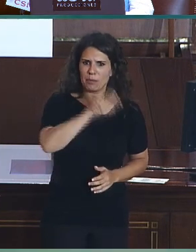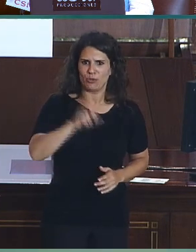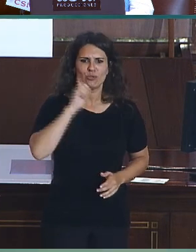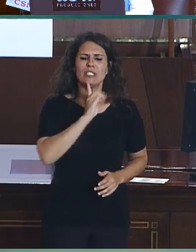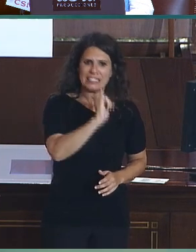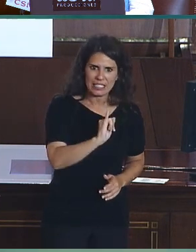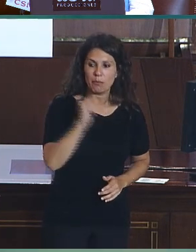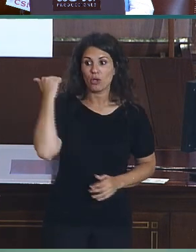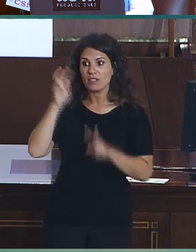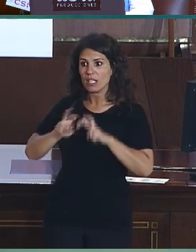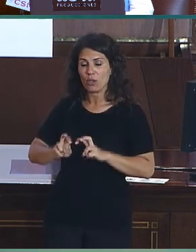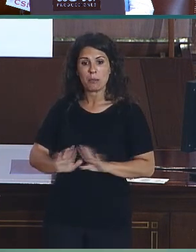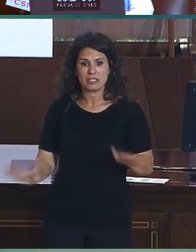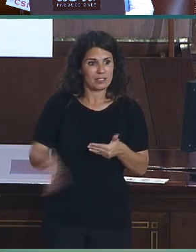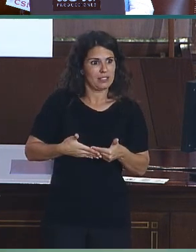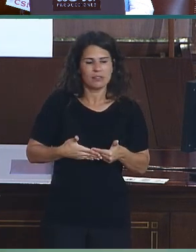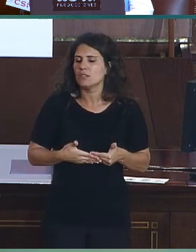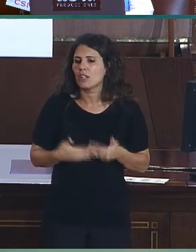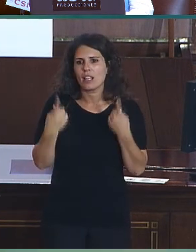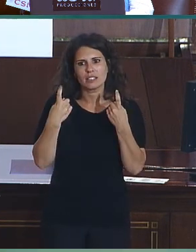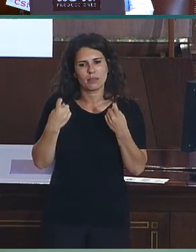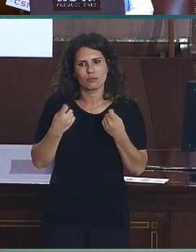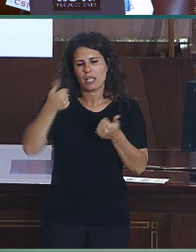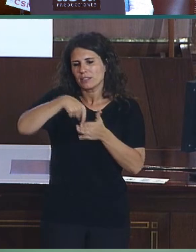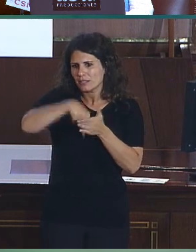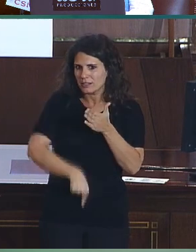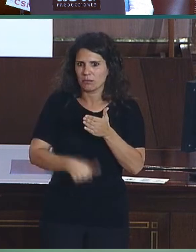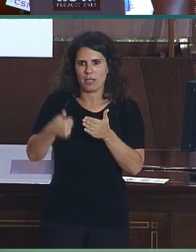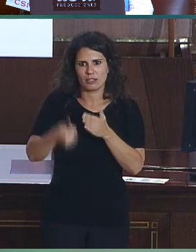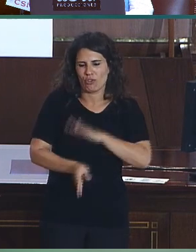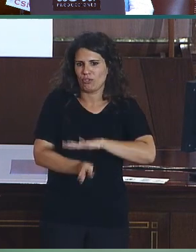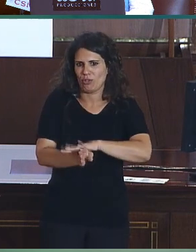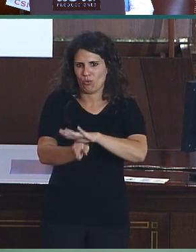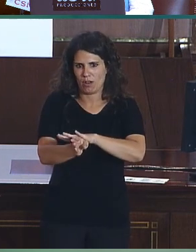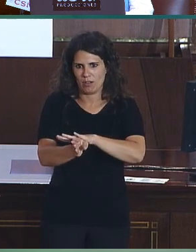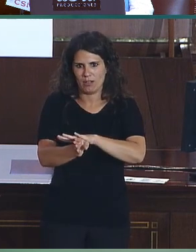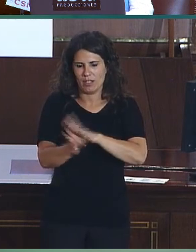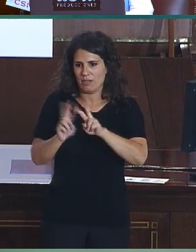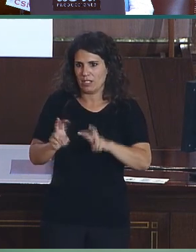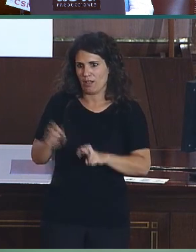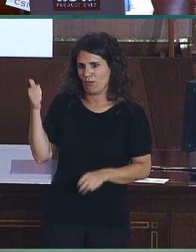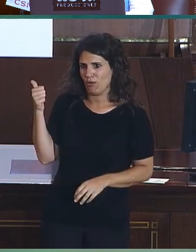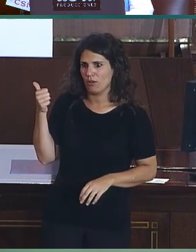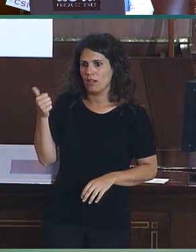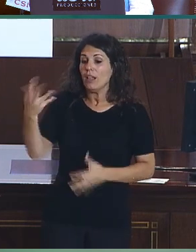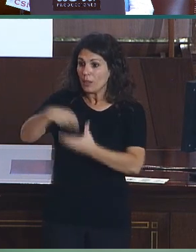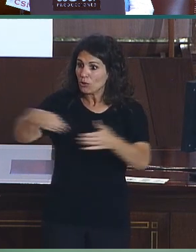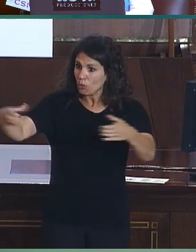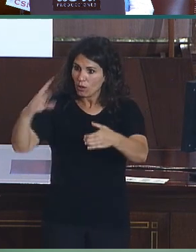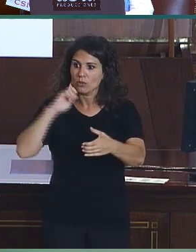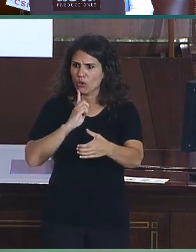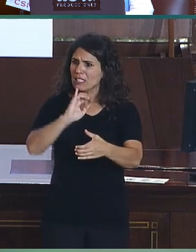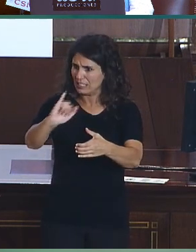esta investigación tanto en la comunidad sorda, tanto en el seno de la comunidad sorda, seguramente